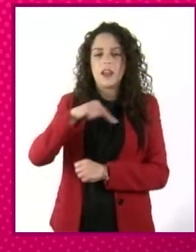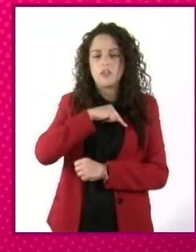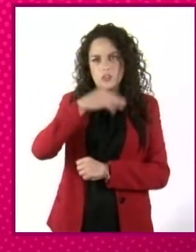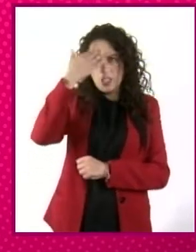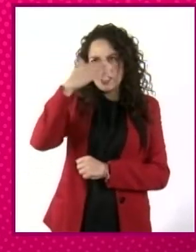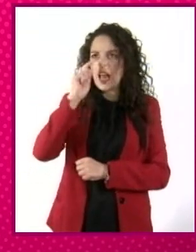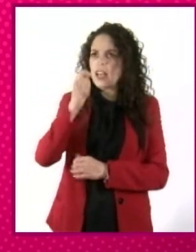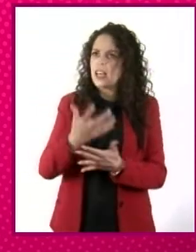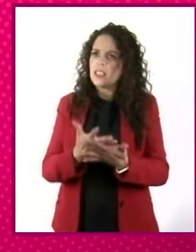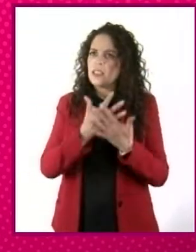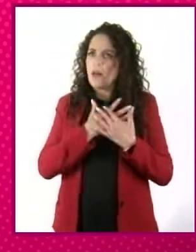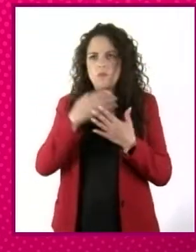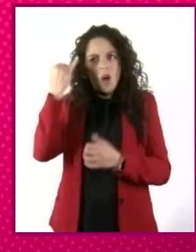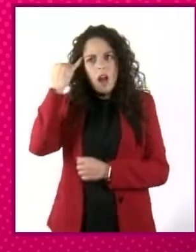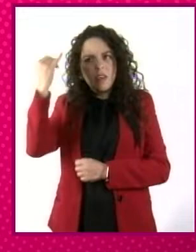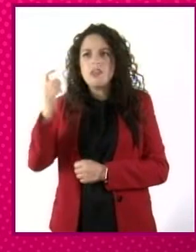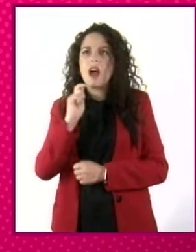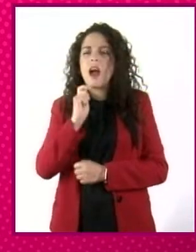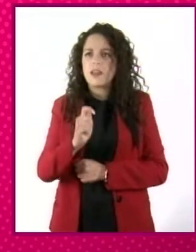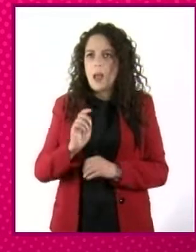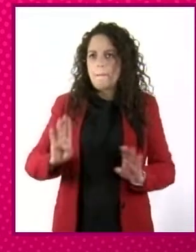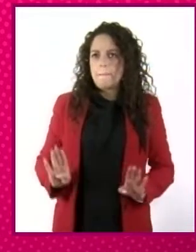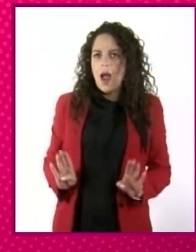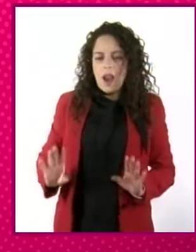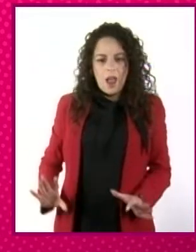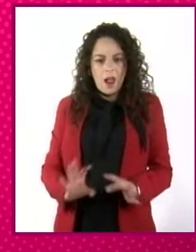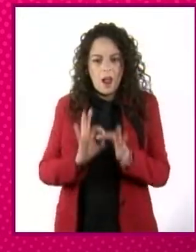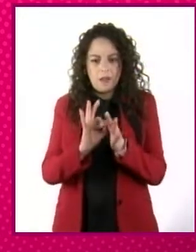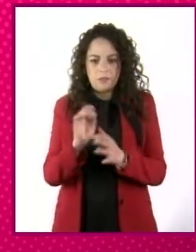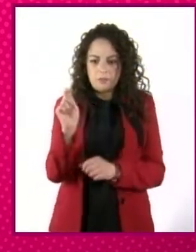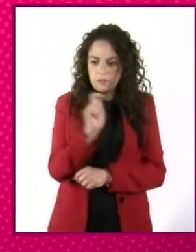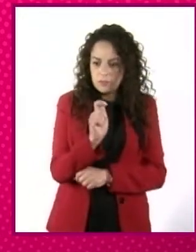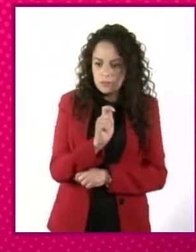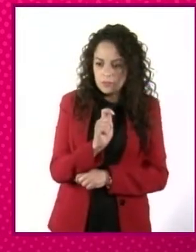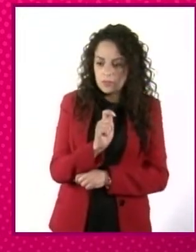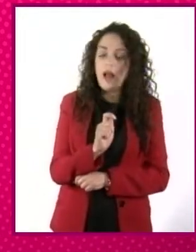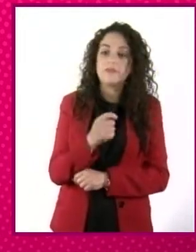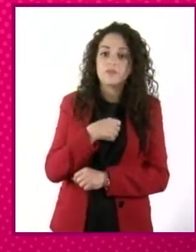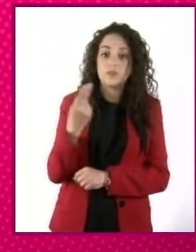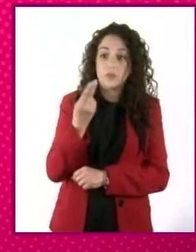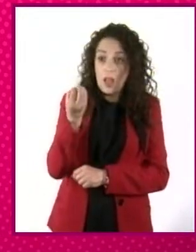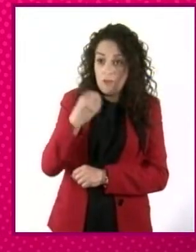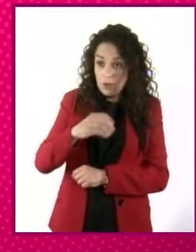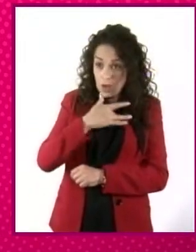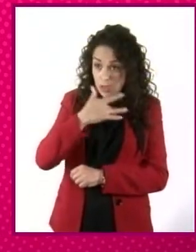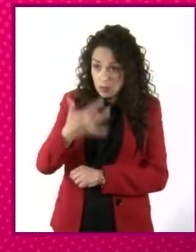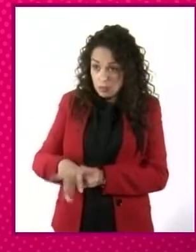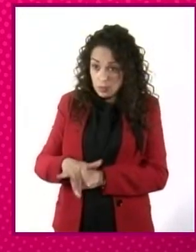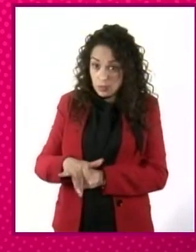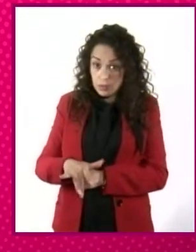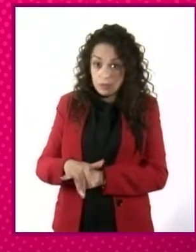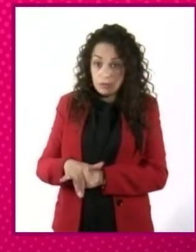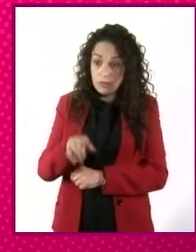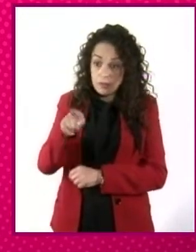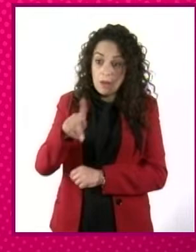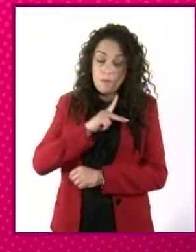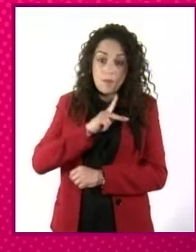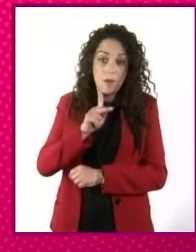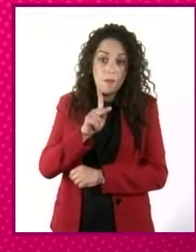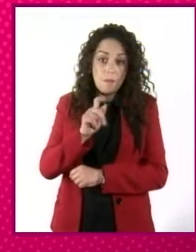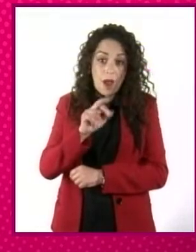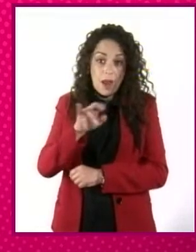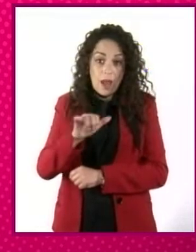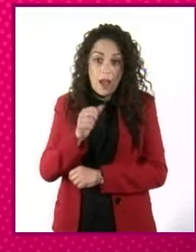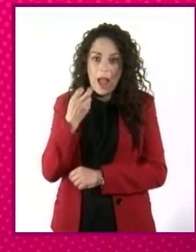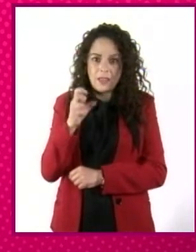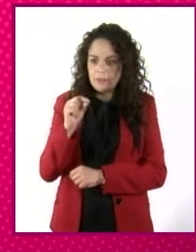y estar en una relación de pareja, que hoy día decimos, ¿cierto?, que para estar en pareja tengo que estar enamorada o enamorado de mi pareja. Eso es muy